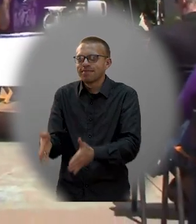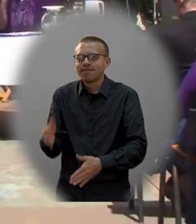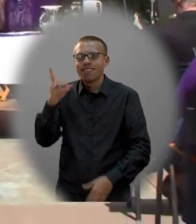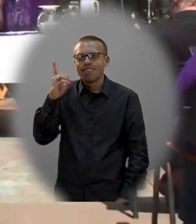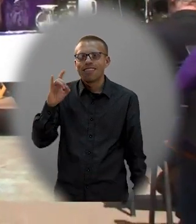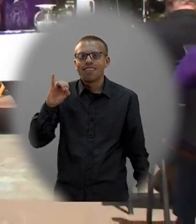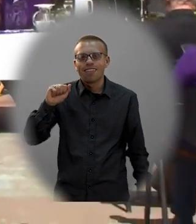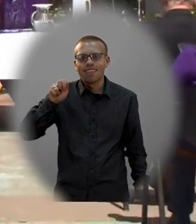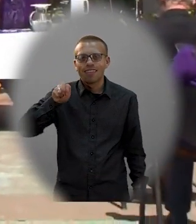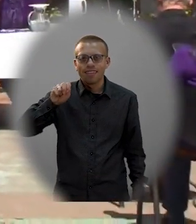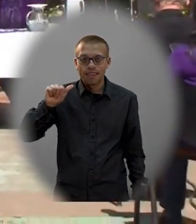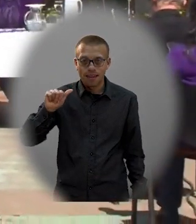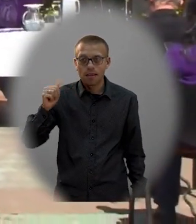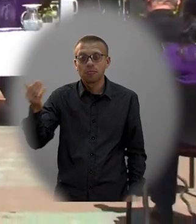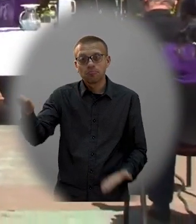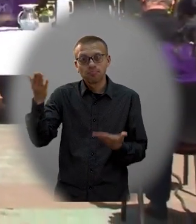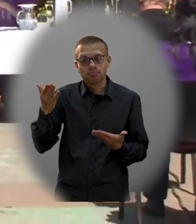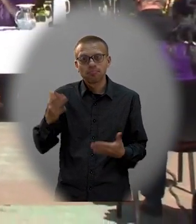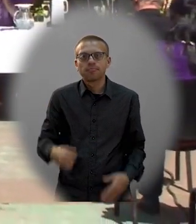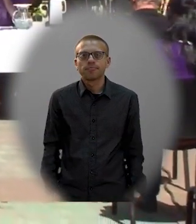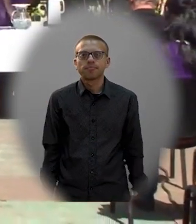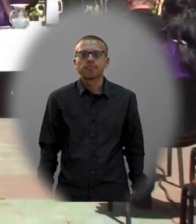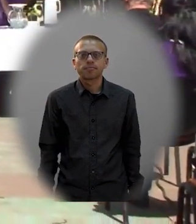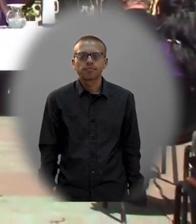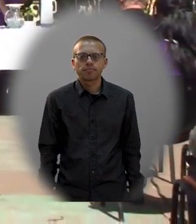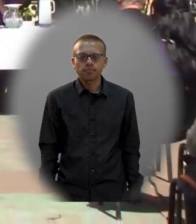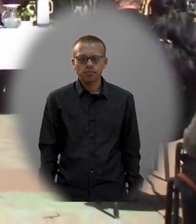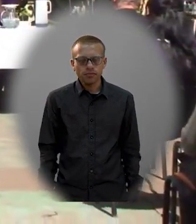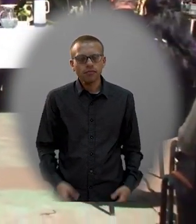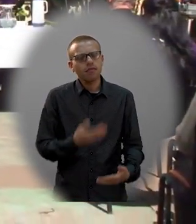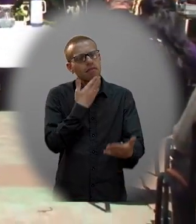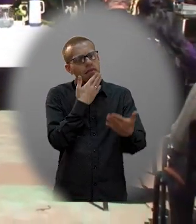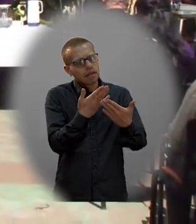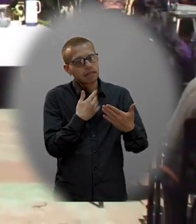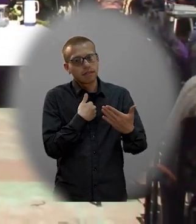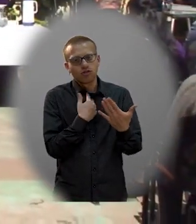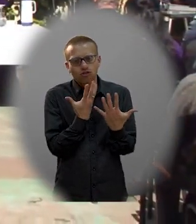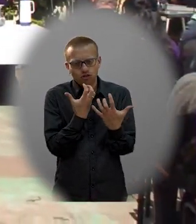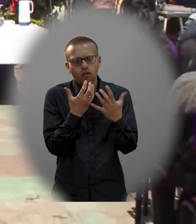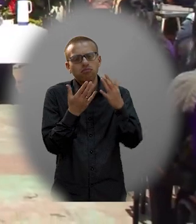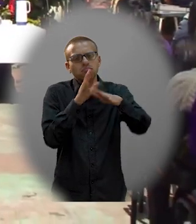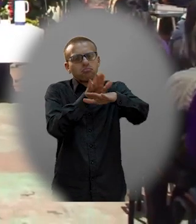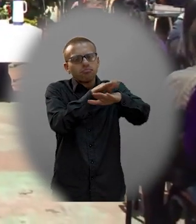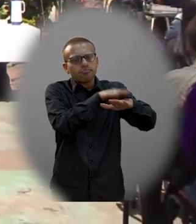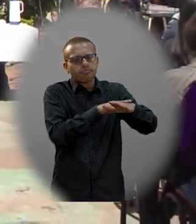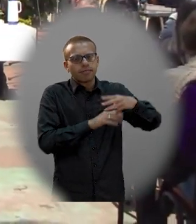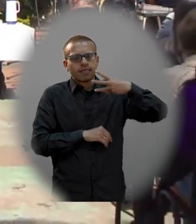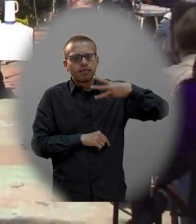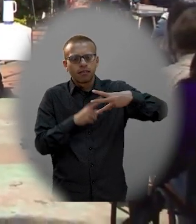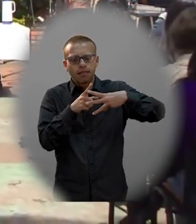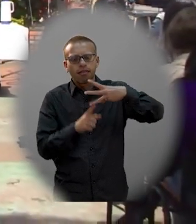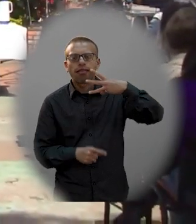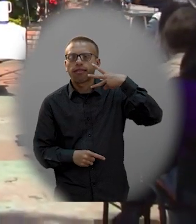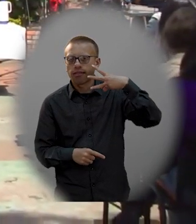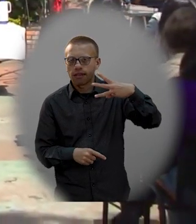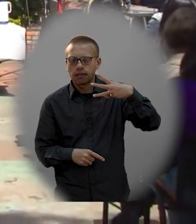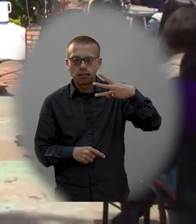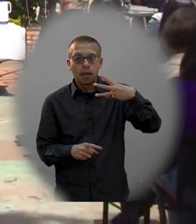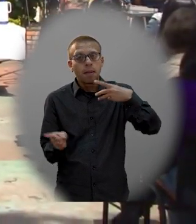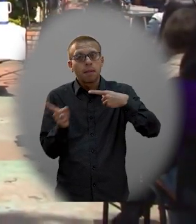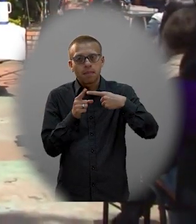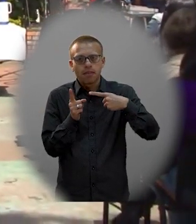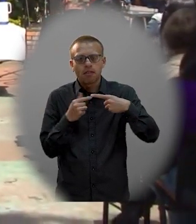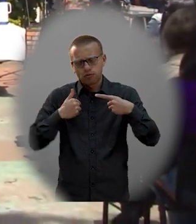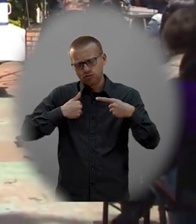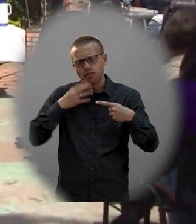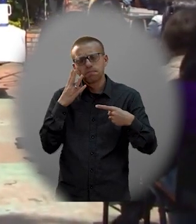Muchas gracias. Yo quisiera resaltar acá tres puntos. El primero viene de la experiencia de la Universidad